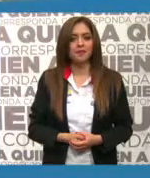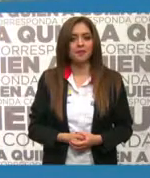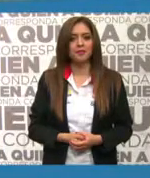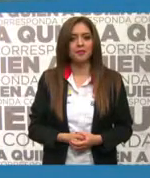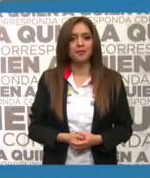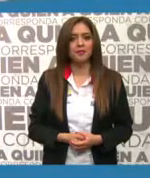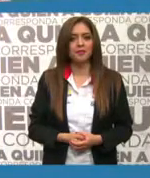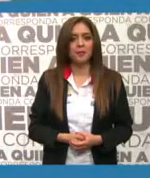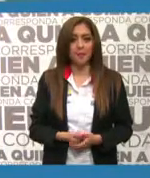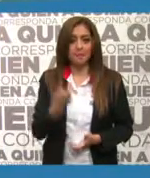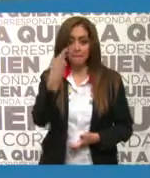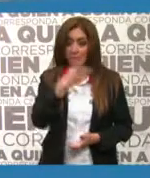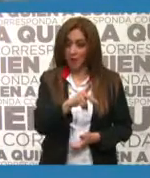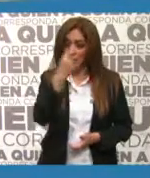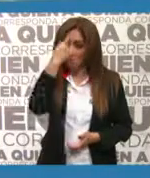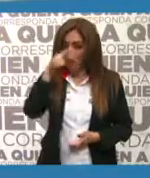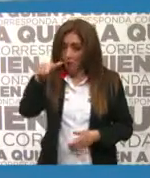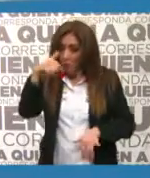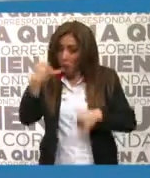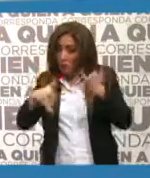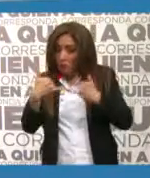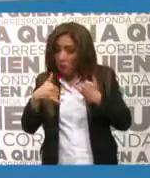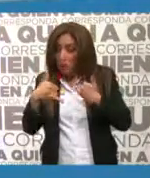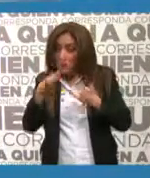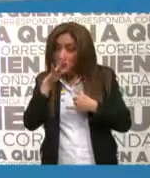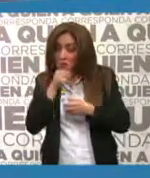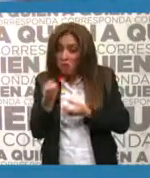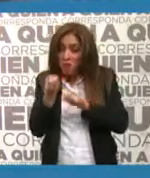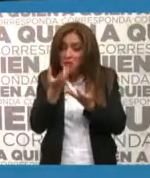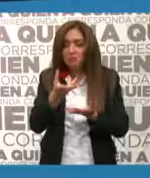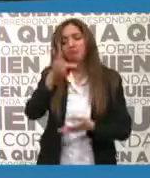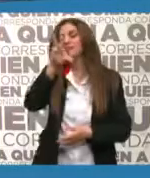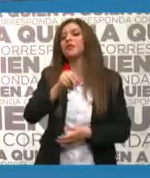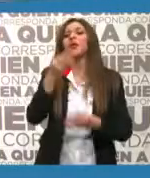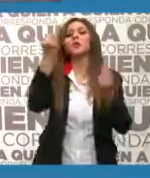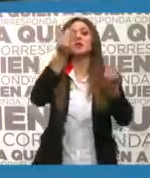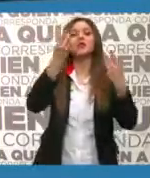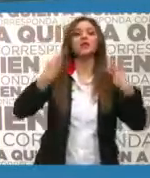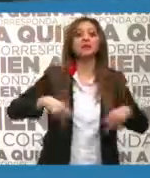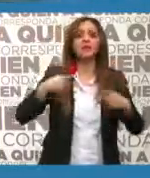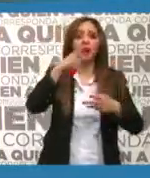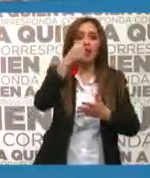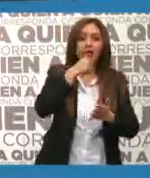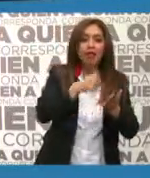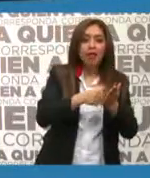Pero para el juguetón no hay imposibles. Y millones de mexicanos supieron dar respuesta a esas cartas.